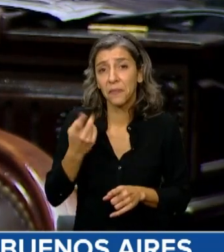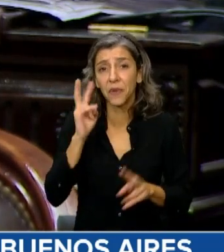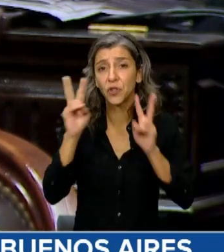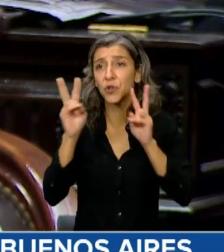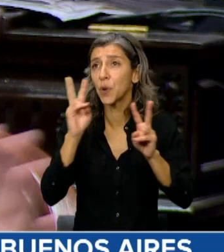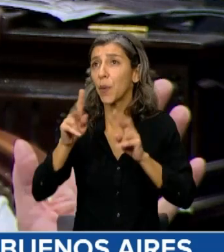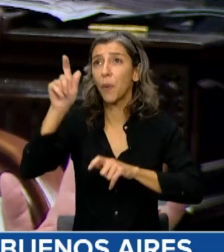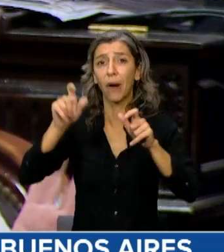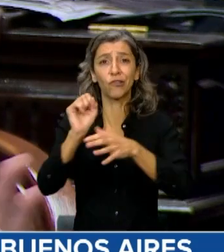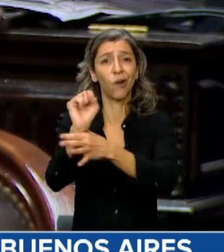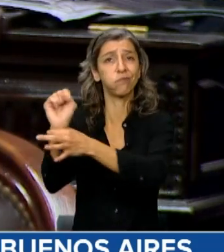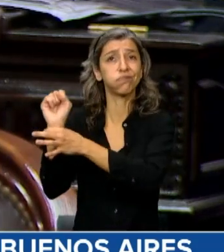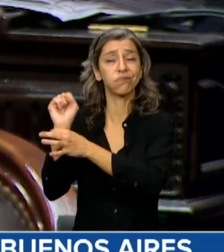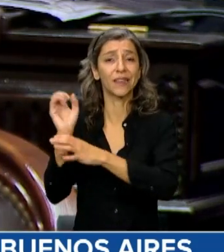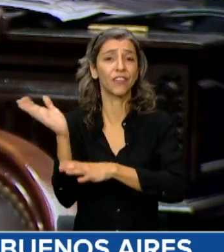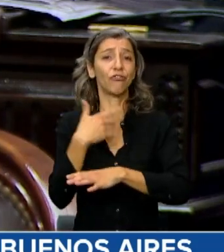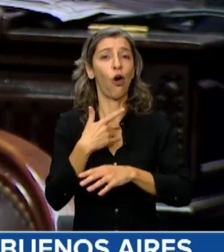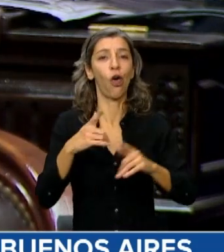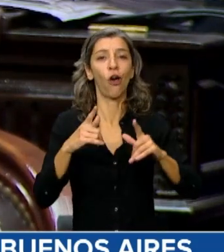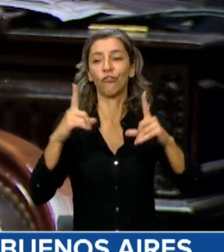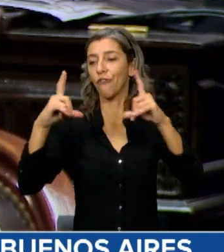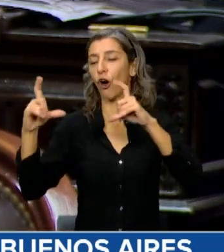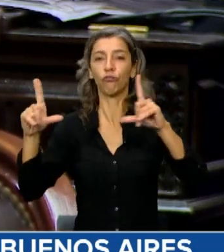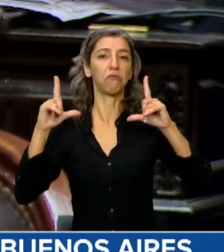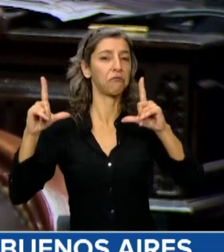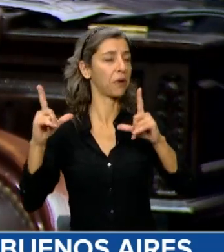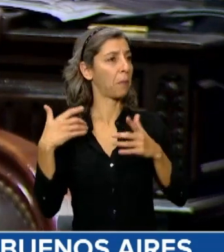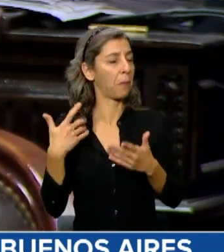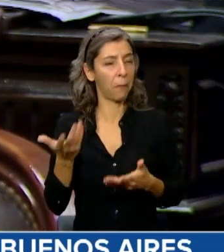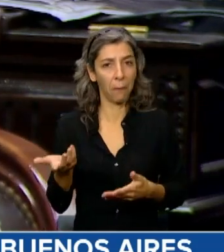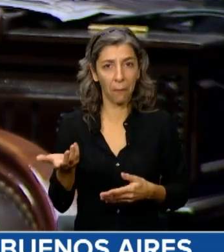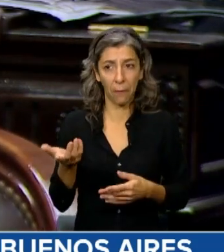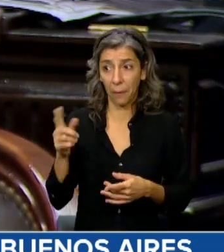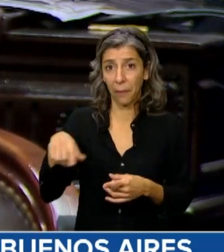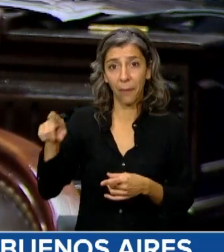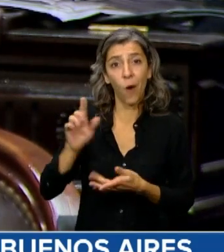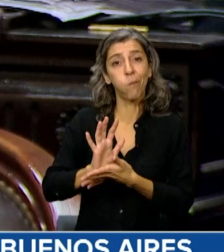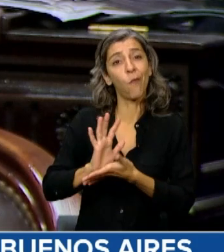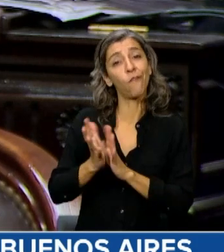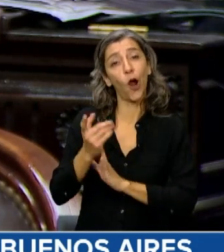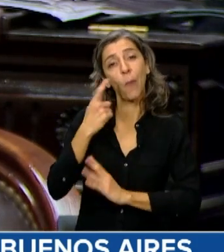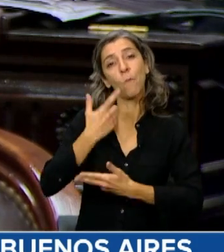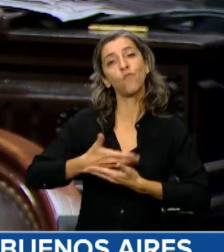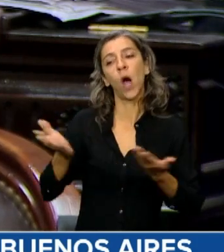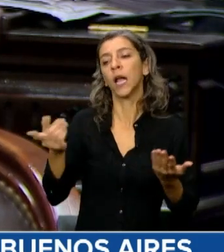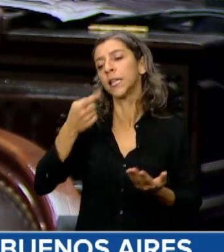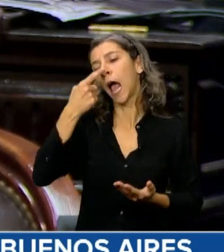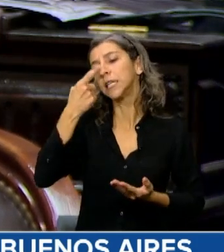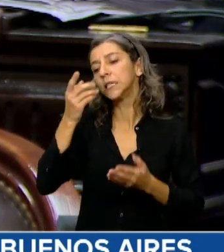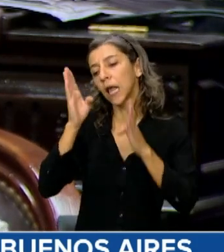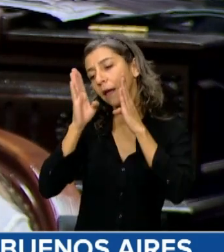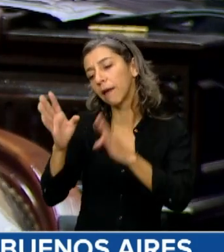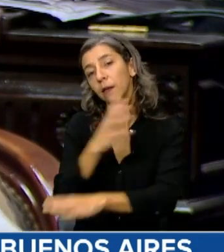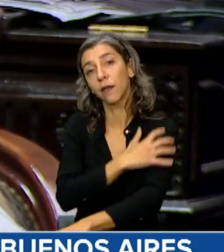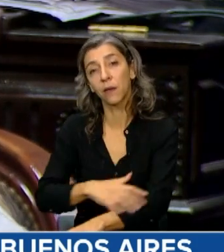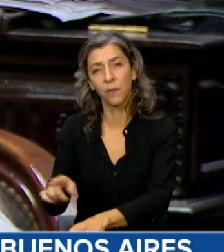de alto renombre para sacar una buena fotografía y querer hacernos creer que les importa el hambre de los pobres. La verdad no pasó